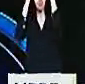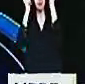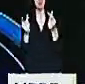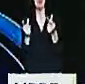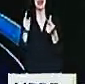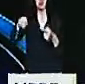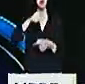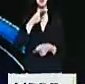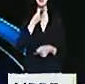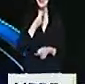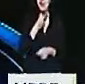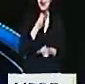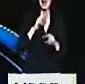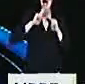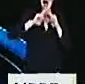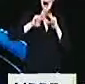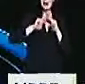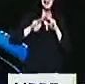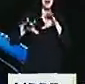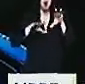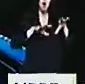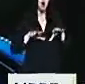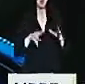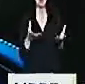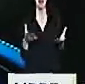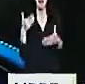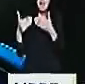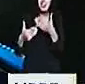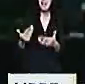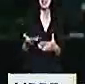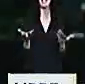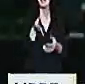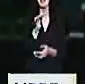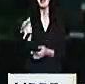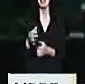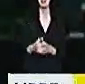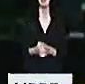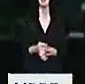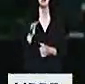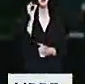capacidad y que quieren hacer cosas, ¿no? Y avanzar. Claro,